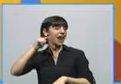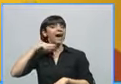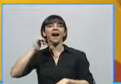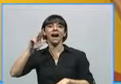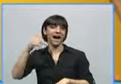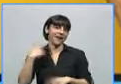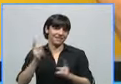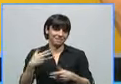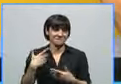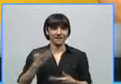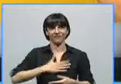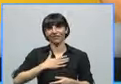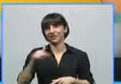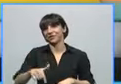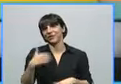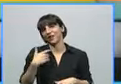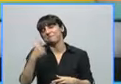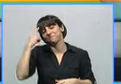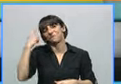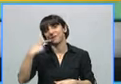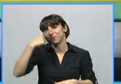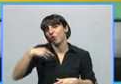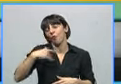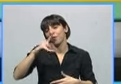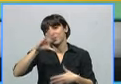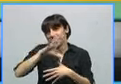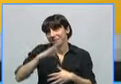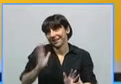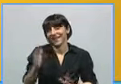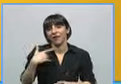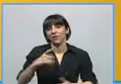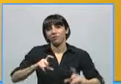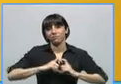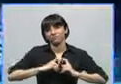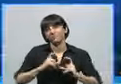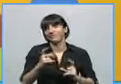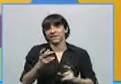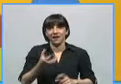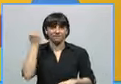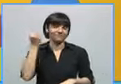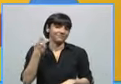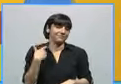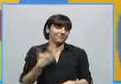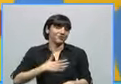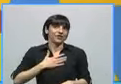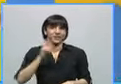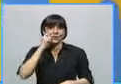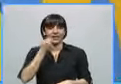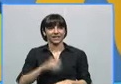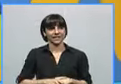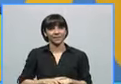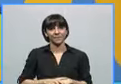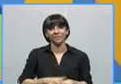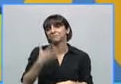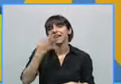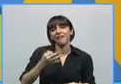Panamericano Así que muy lindo irme con oro que nos vayamos con oro como equipo es algo muy muy lindo a ver tener dos es